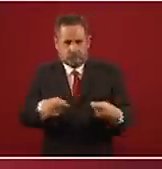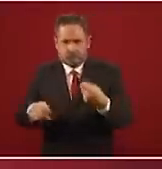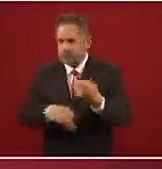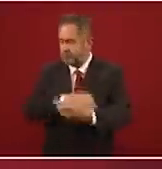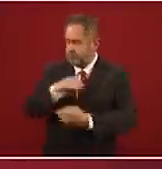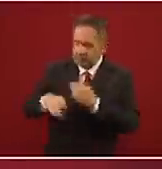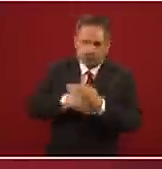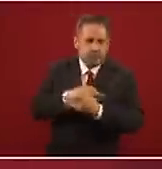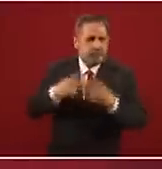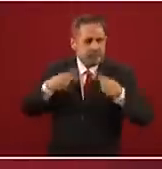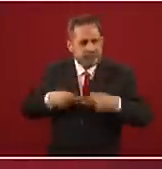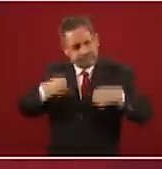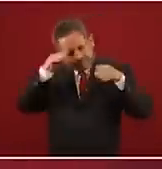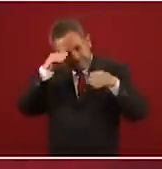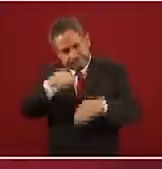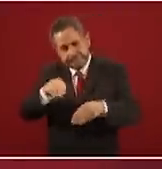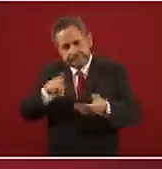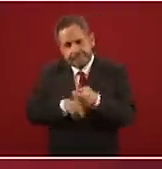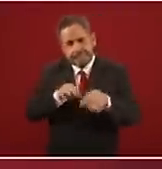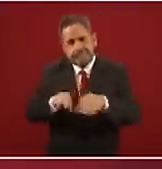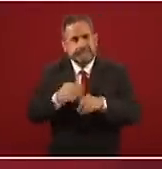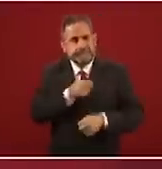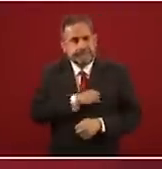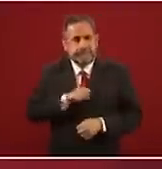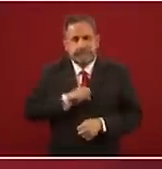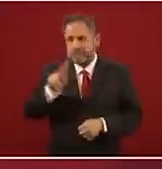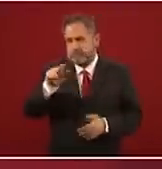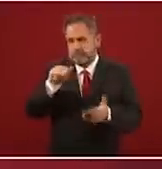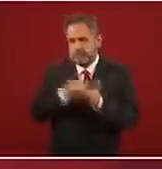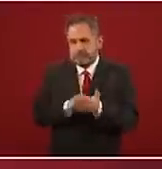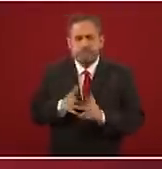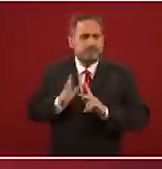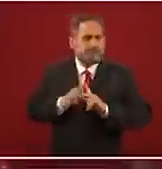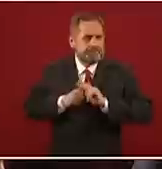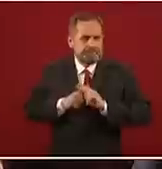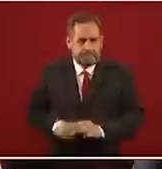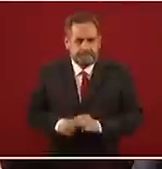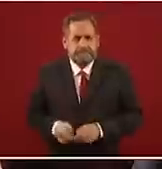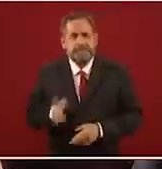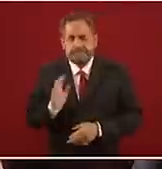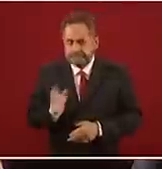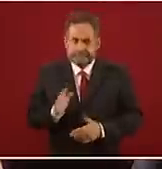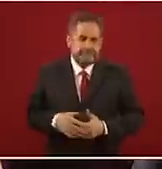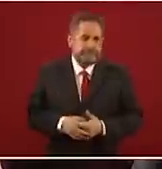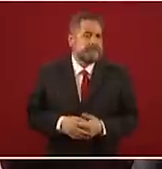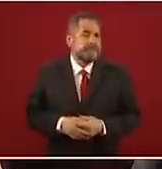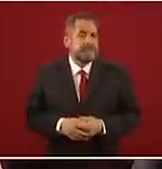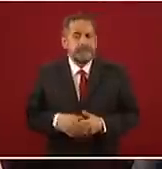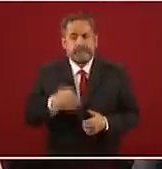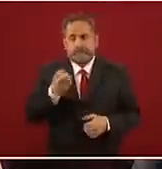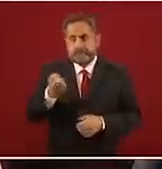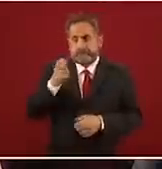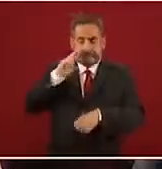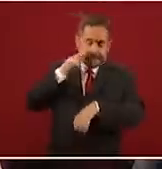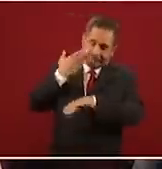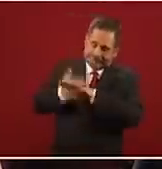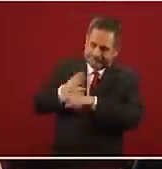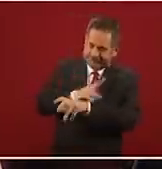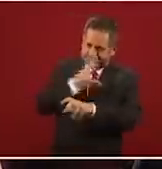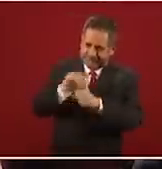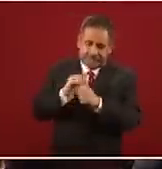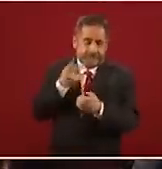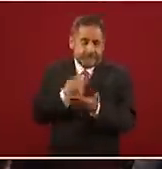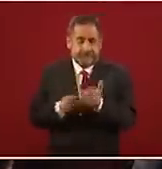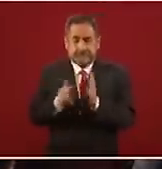trabajadores de la salud, más de 80 mil, y ya vamos a comenzar. Para eso el responsable